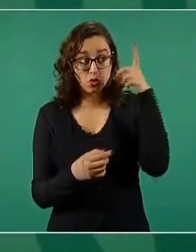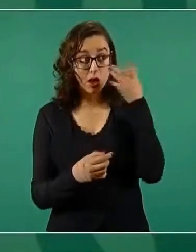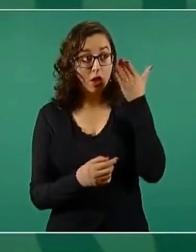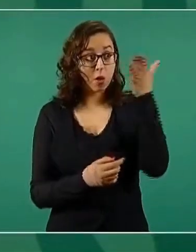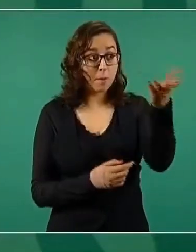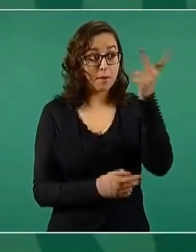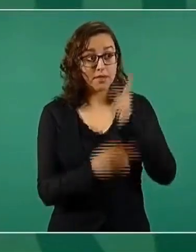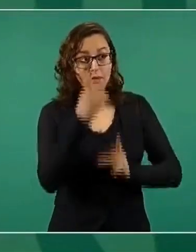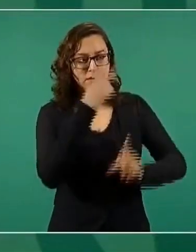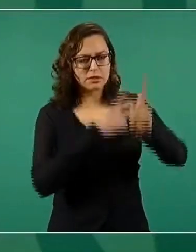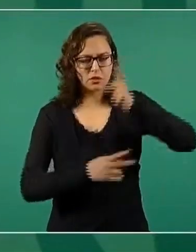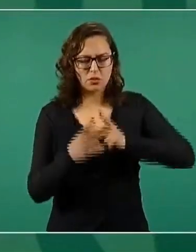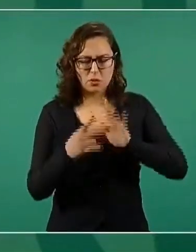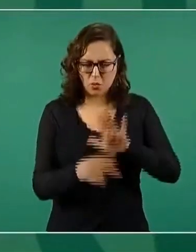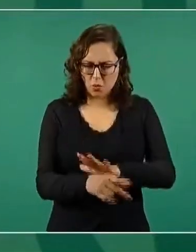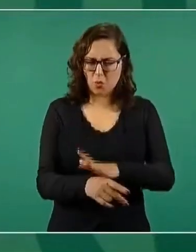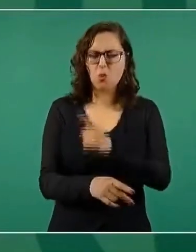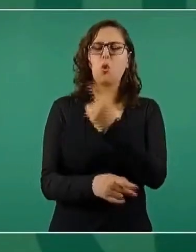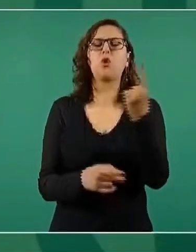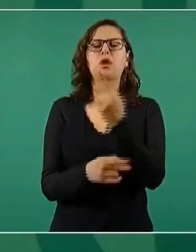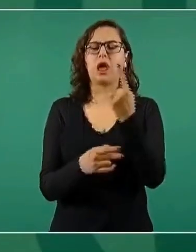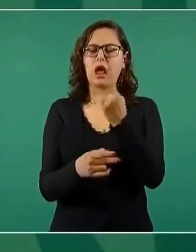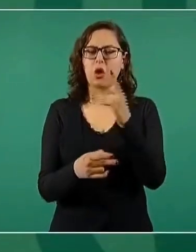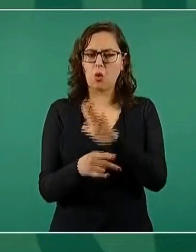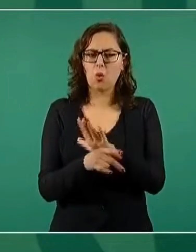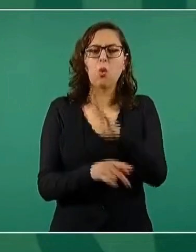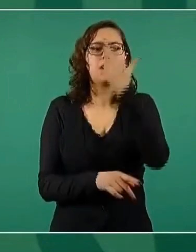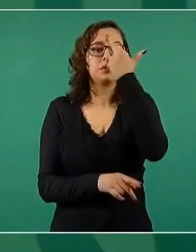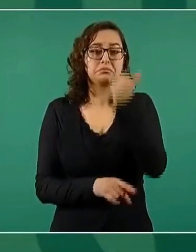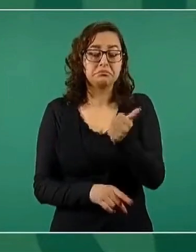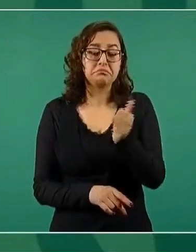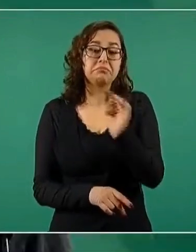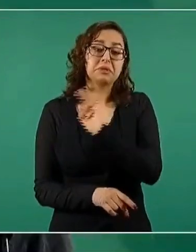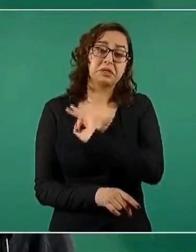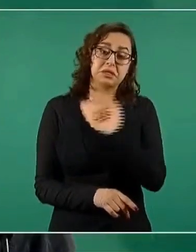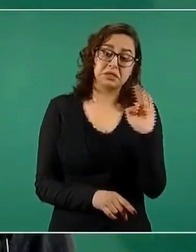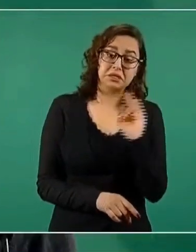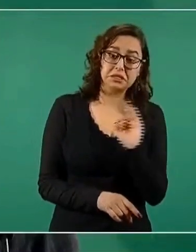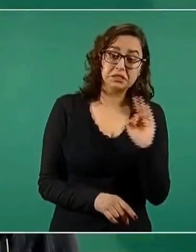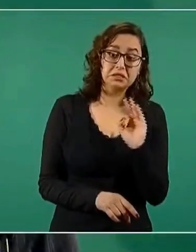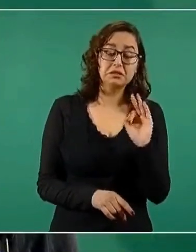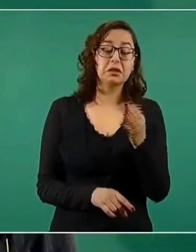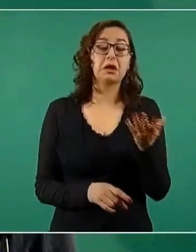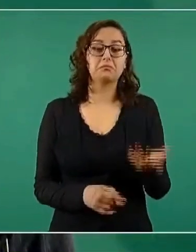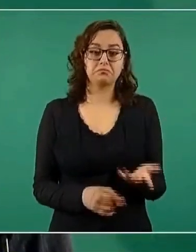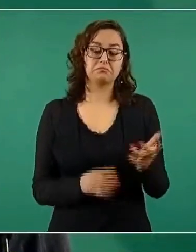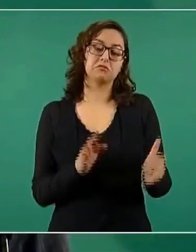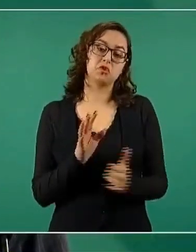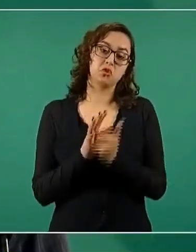deuda, que puede ser para obras en beneficio de Durango,